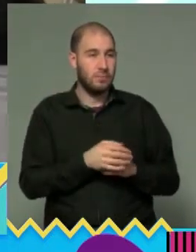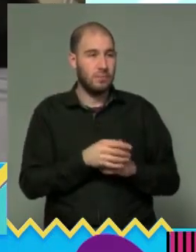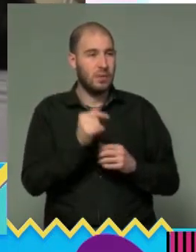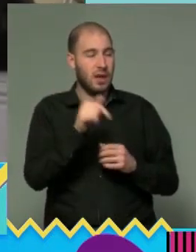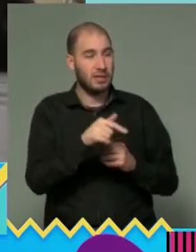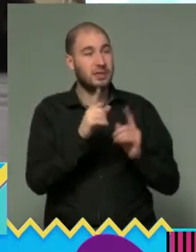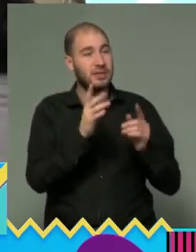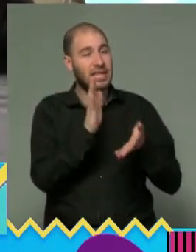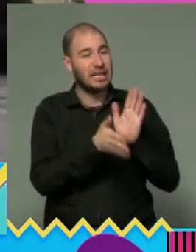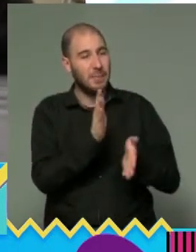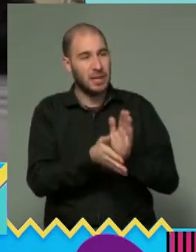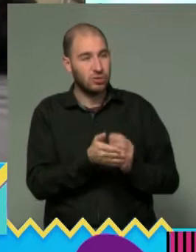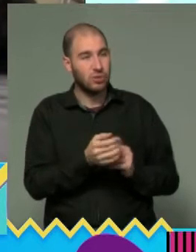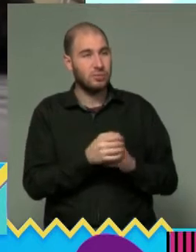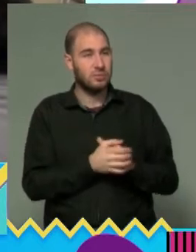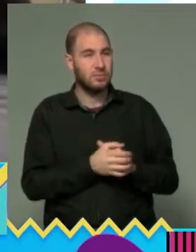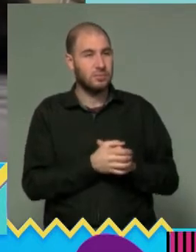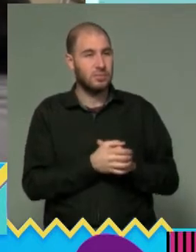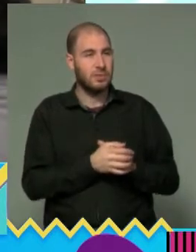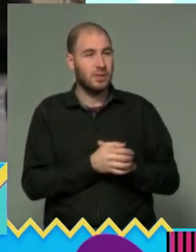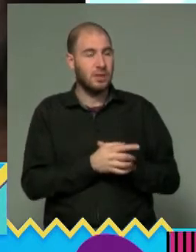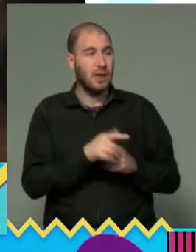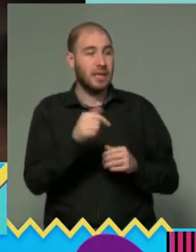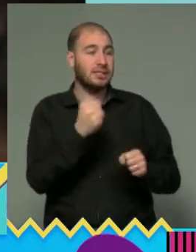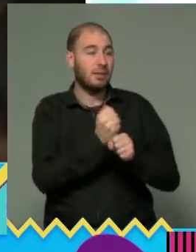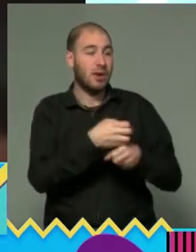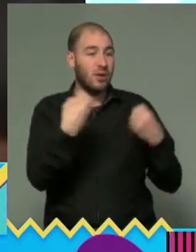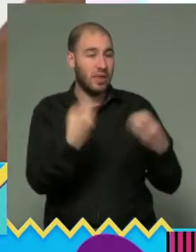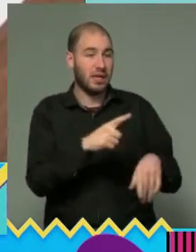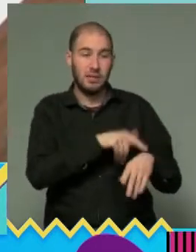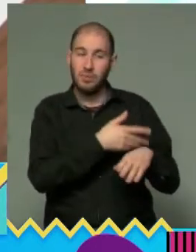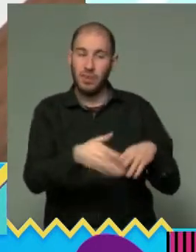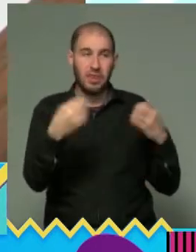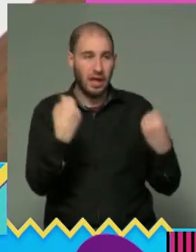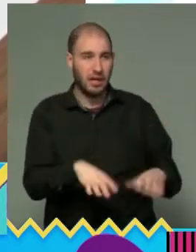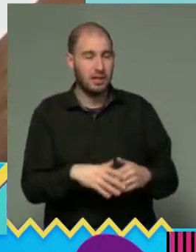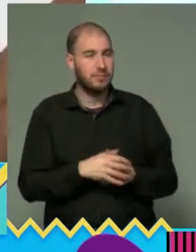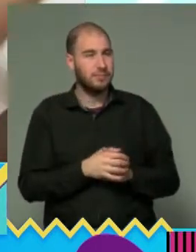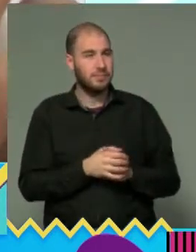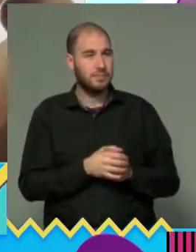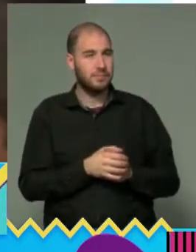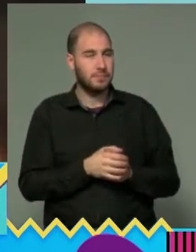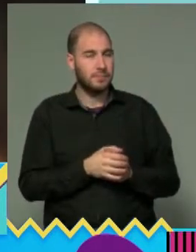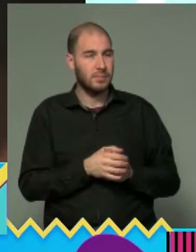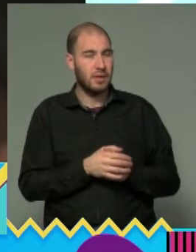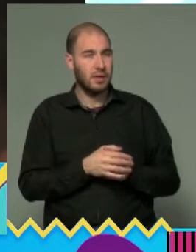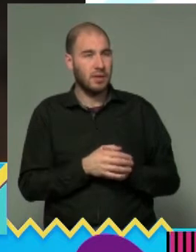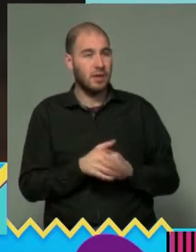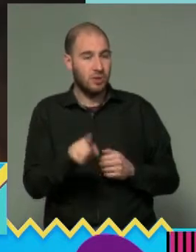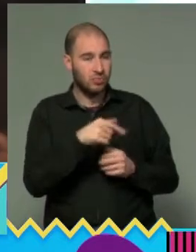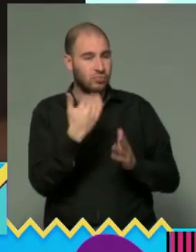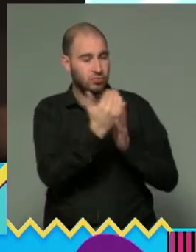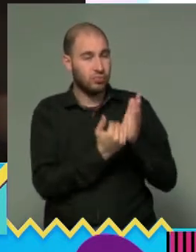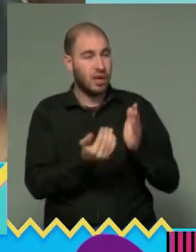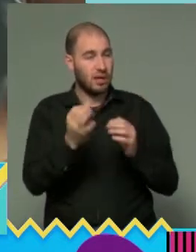en tratamientos por los cuales tiene que dejar su actividad por un tiempo. De hecho, casos que hemos tenido